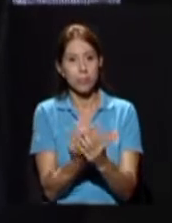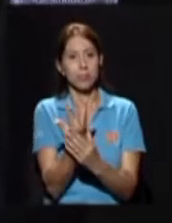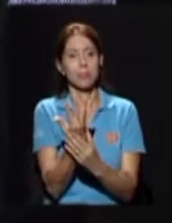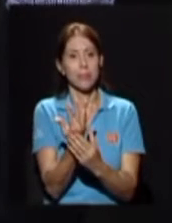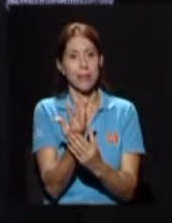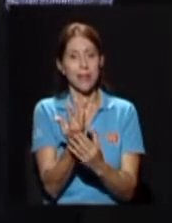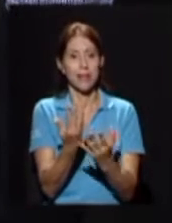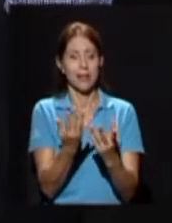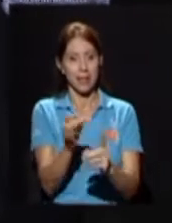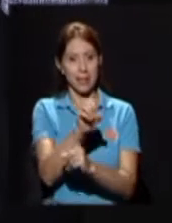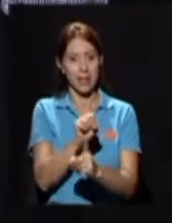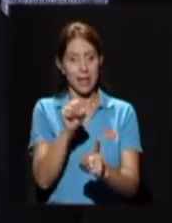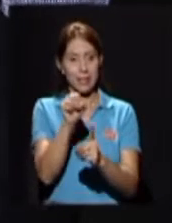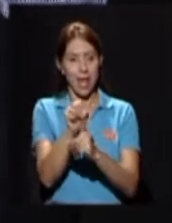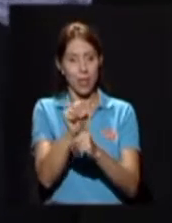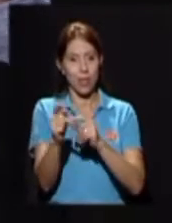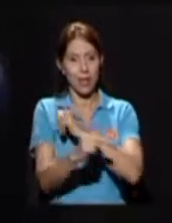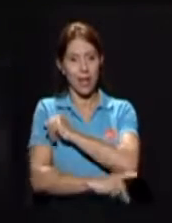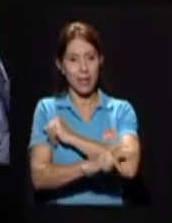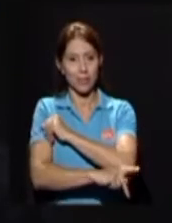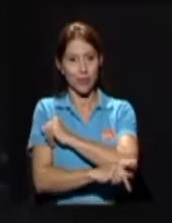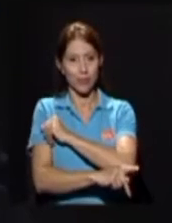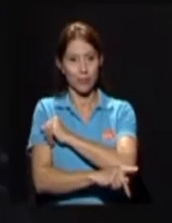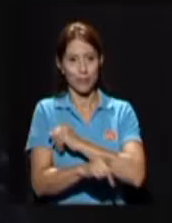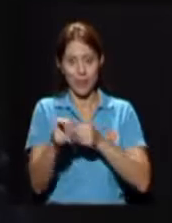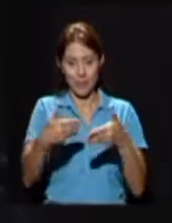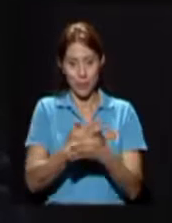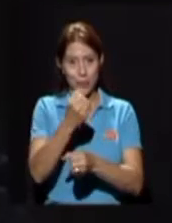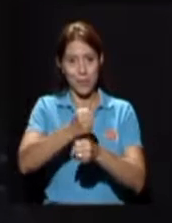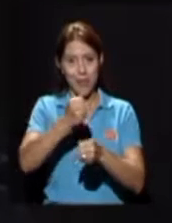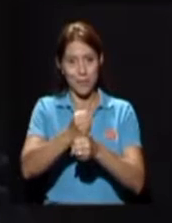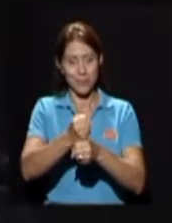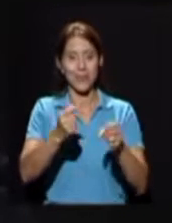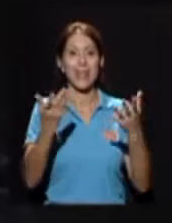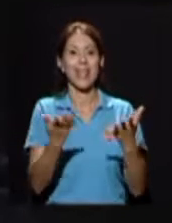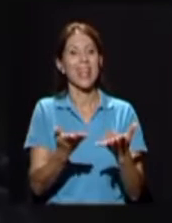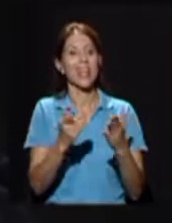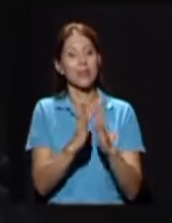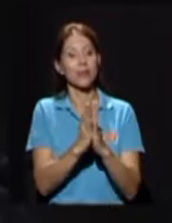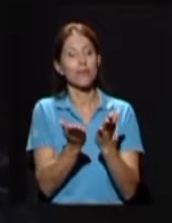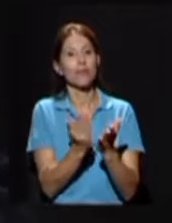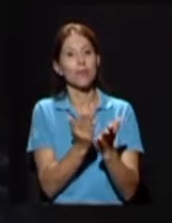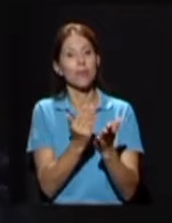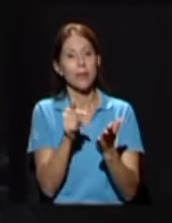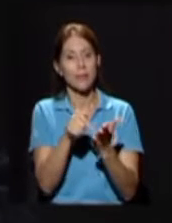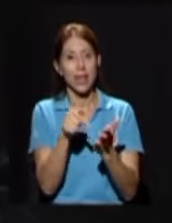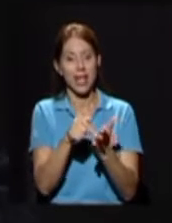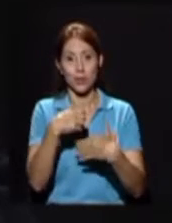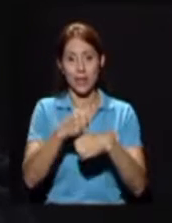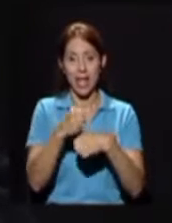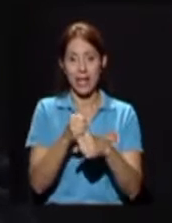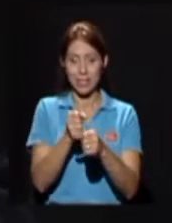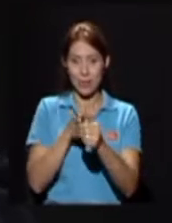del Estado de la Nación, que tiene asiento en el Consejo Nacional de